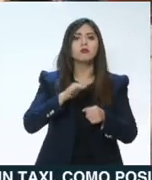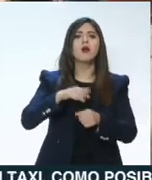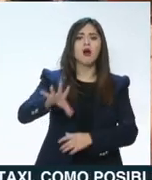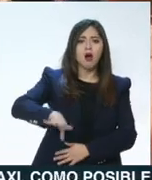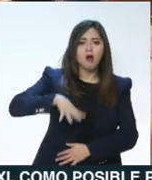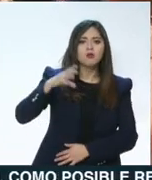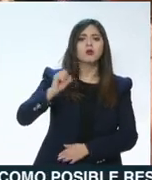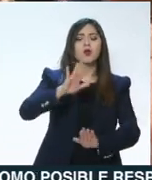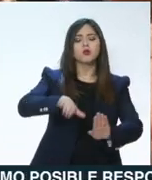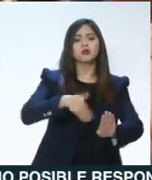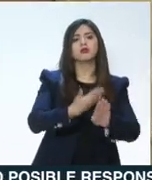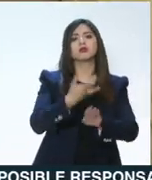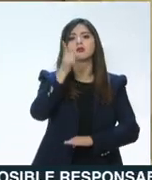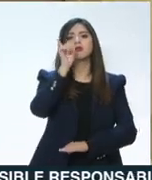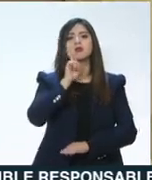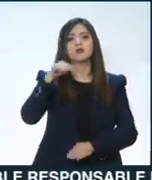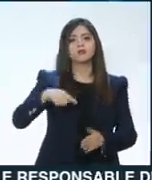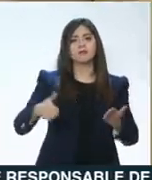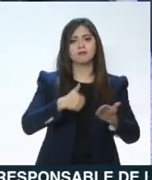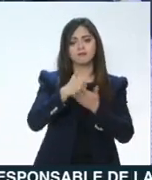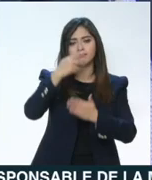violencia de género aquí en la Ciudad de México.